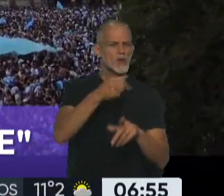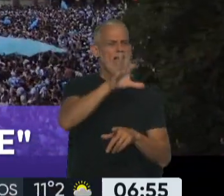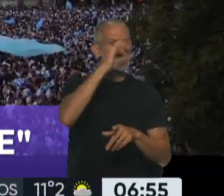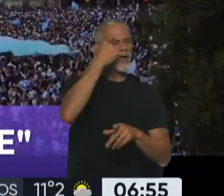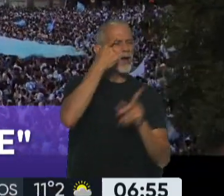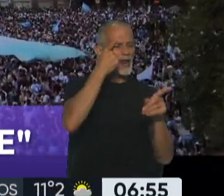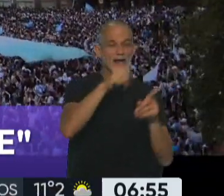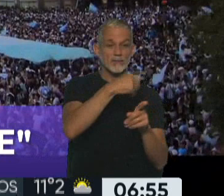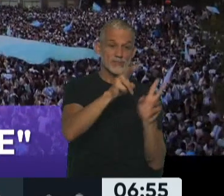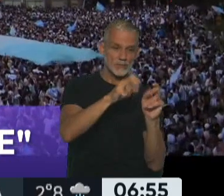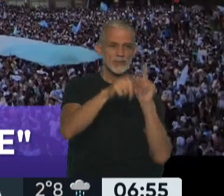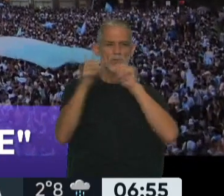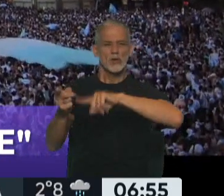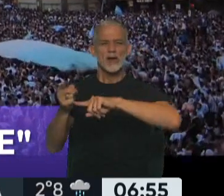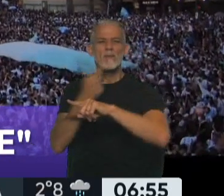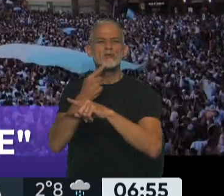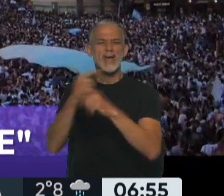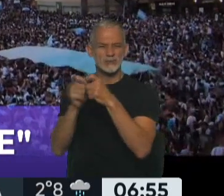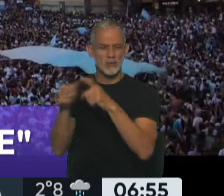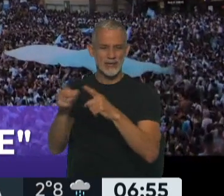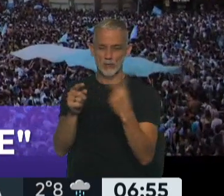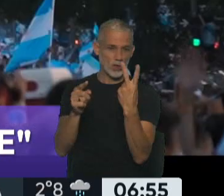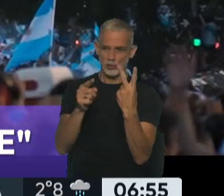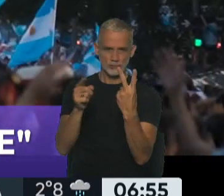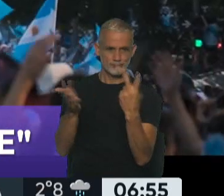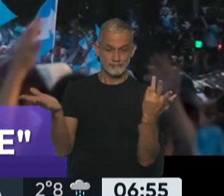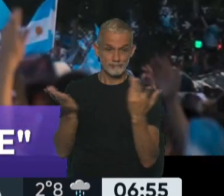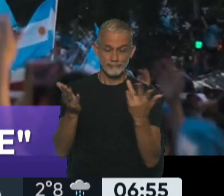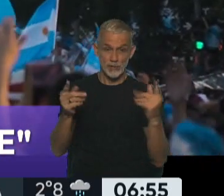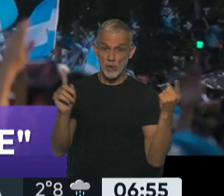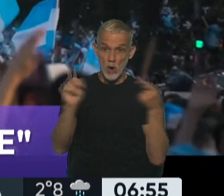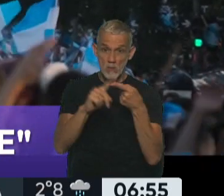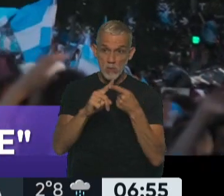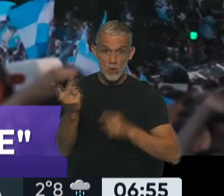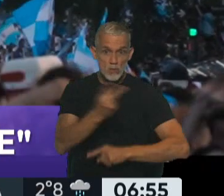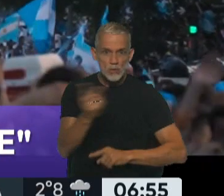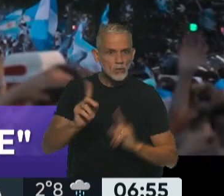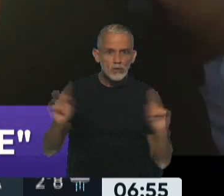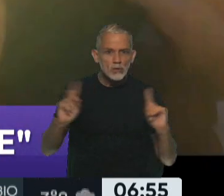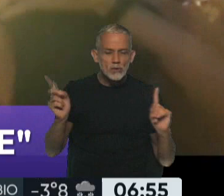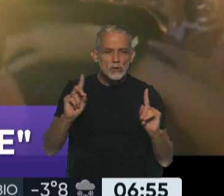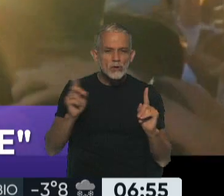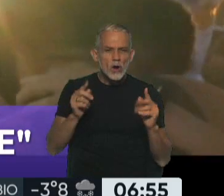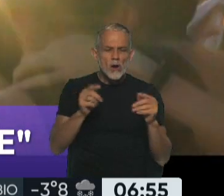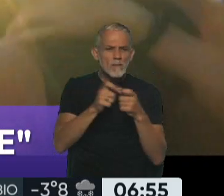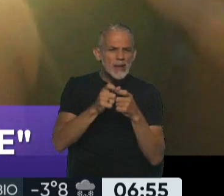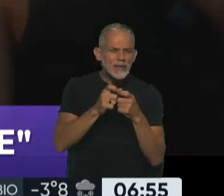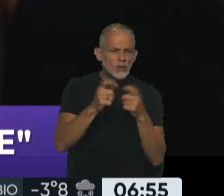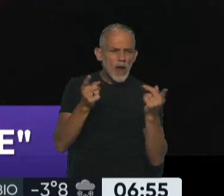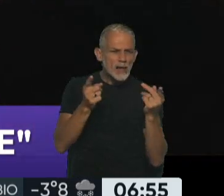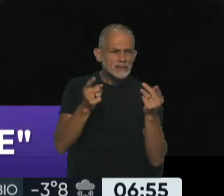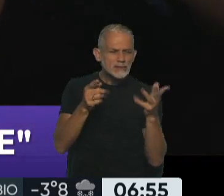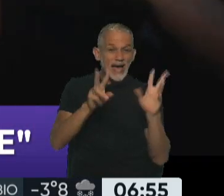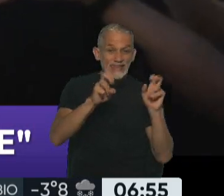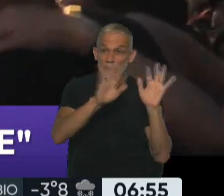otra, Muchachos, la película. Y aunque parezca mentira y no se hablaron entre ellos, las dos películas no se pisan. Son complementarias.